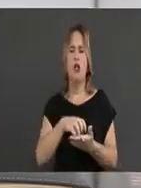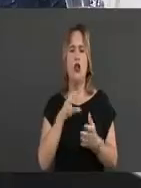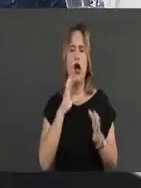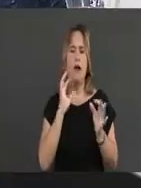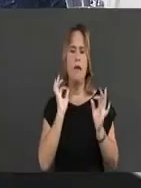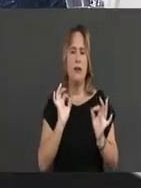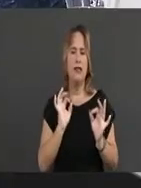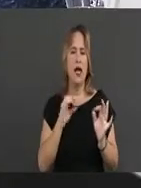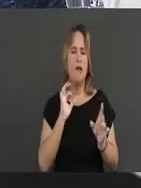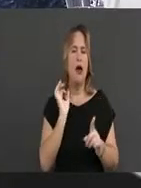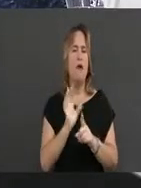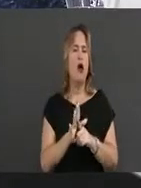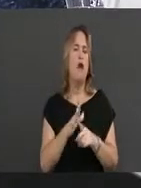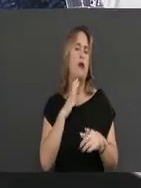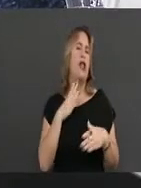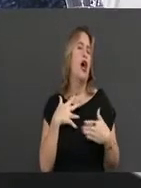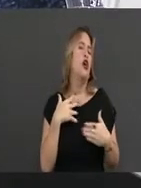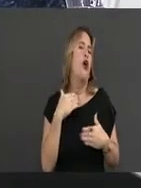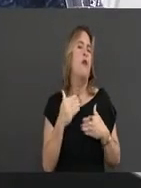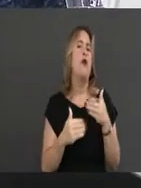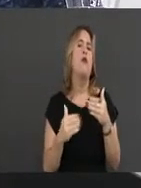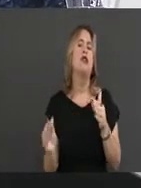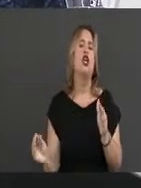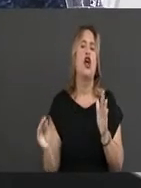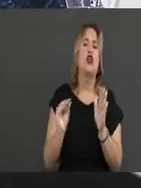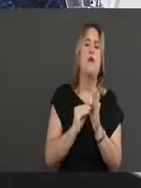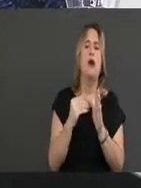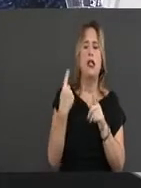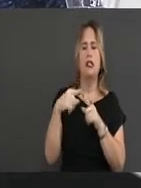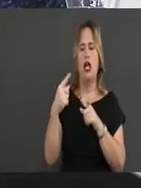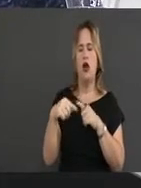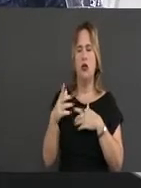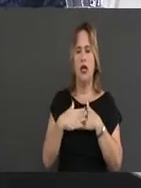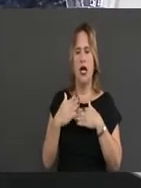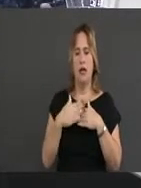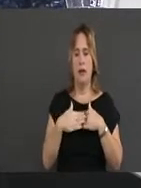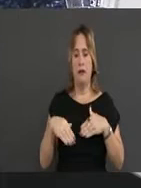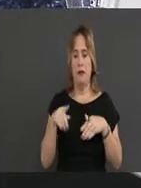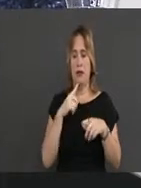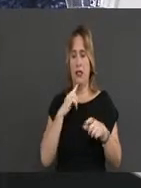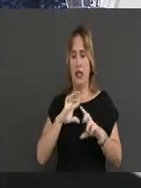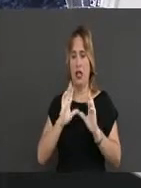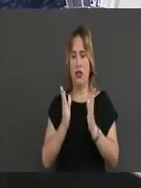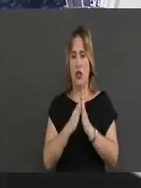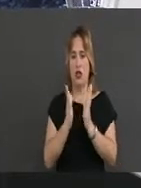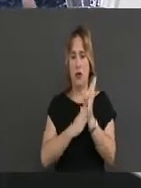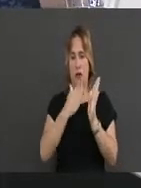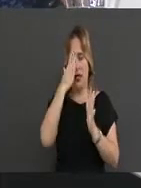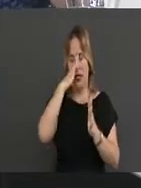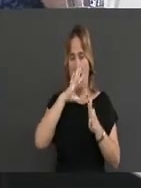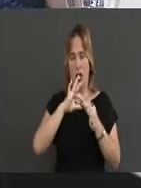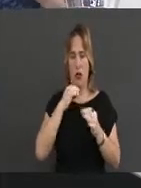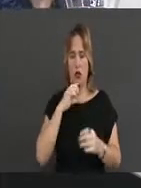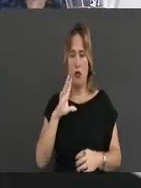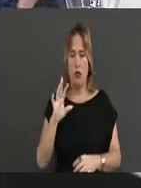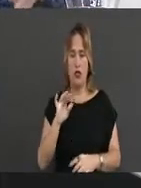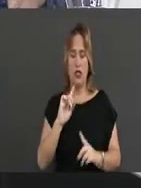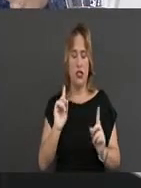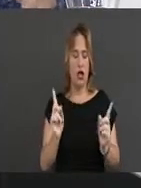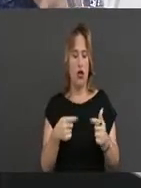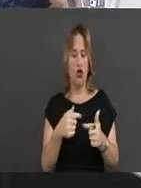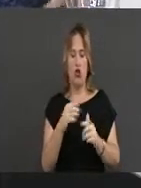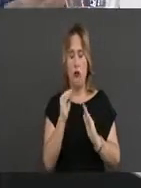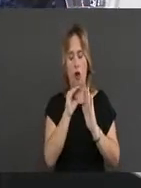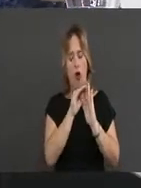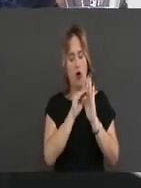especificar que vamos a comenzar y cómo sería el proceso de incorporación de otras unidades durante todo el mes de agosto, como decía la gobernadora, con todo un